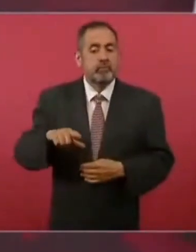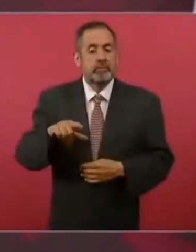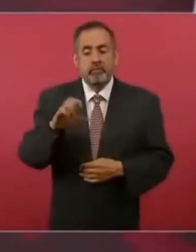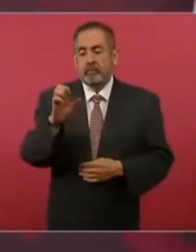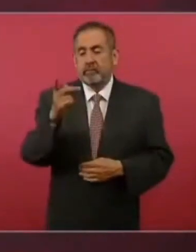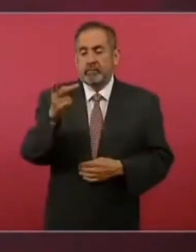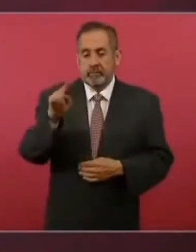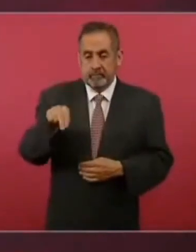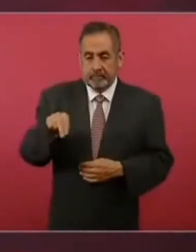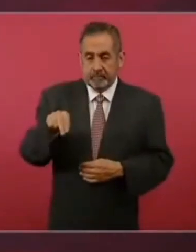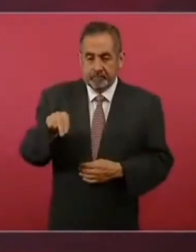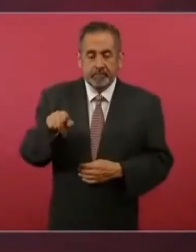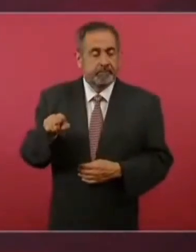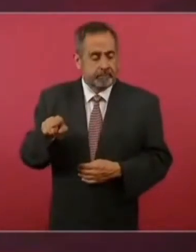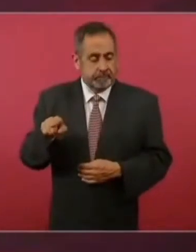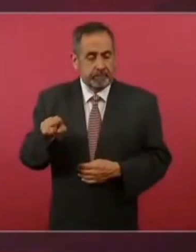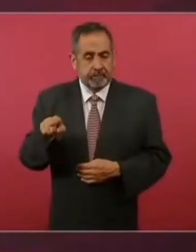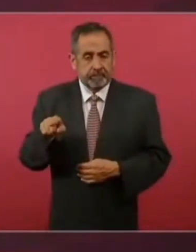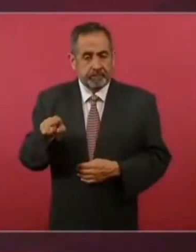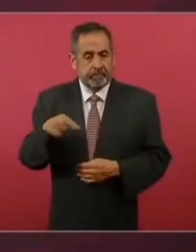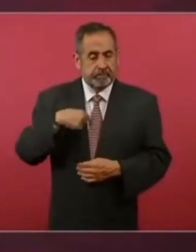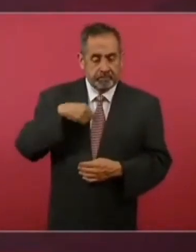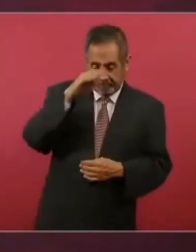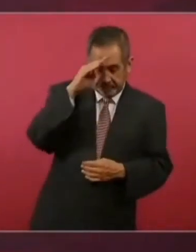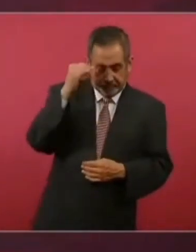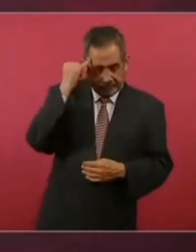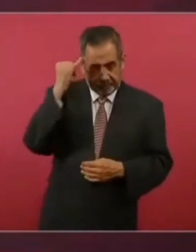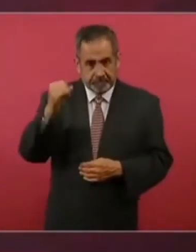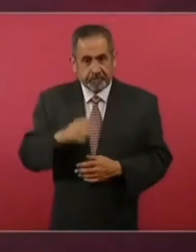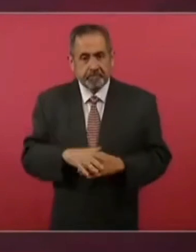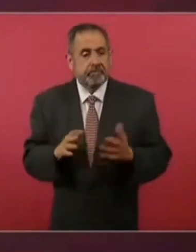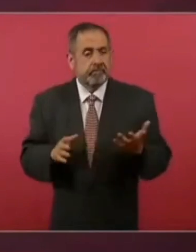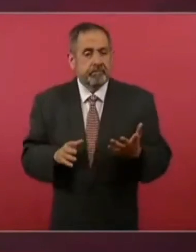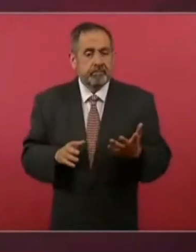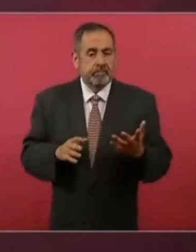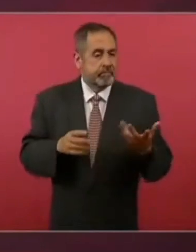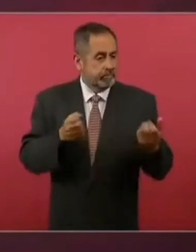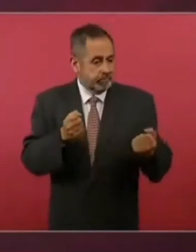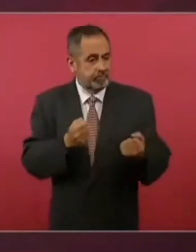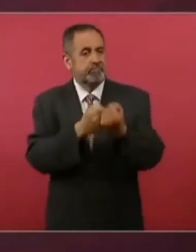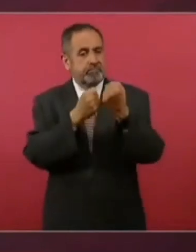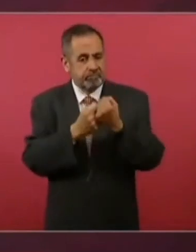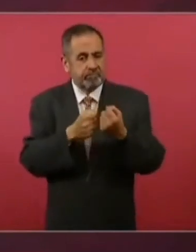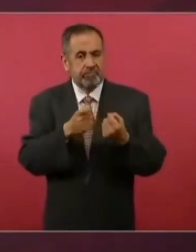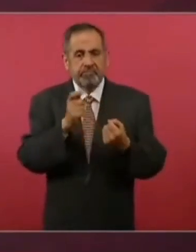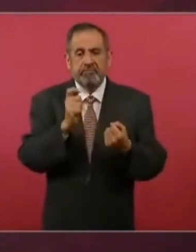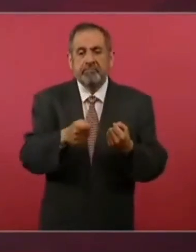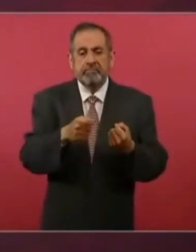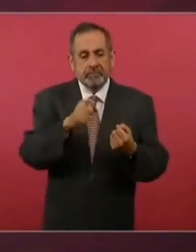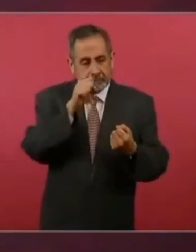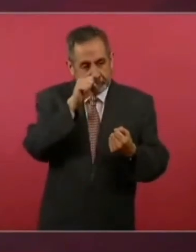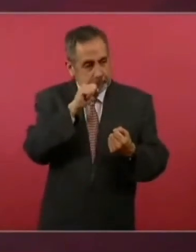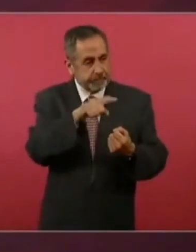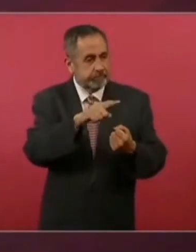de Peña Nieto se propone enfrentar la violencia